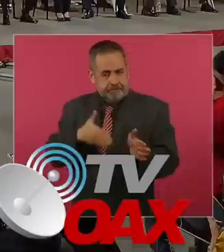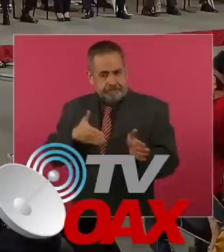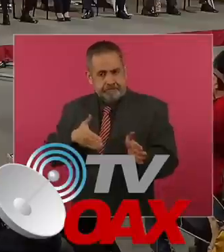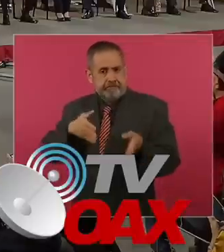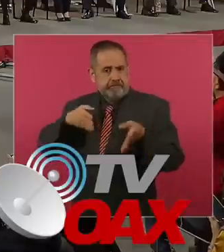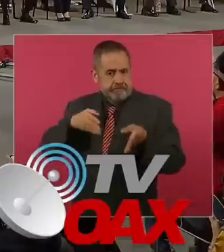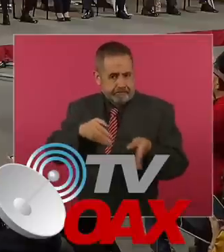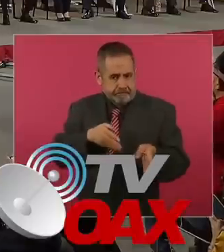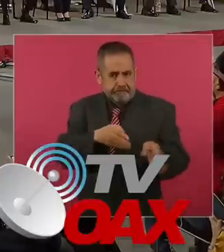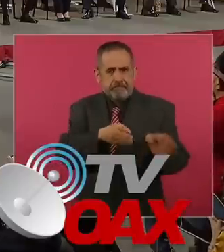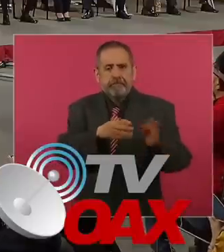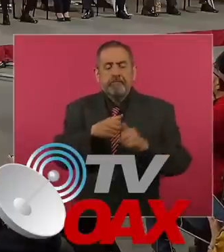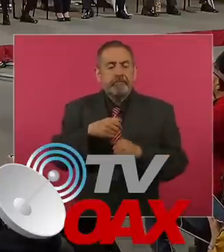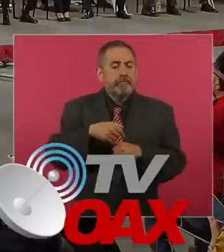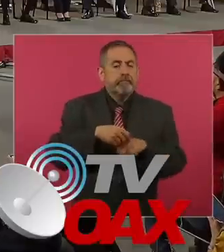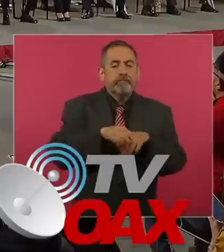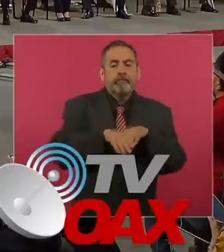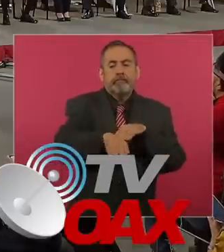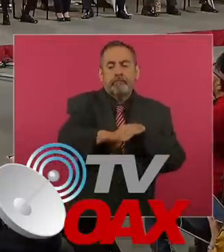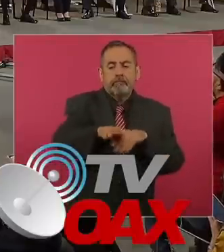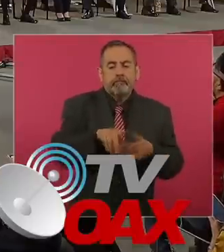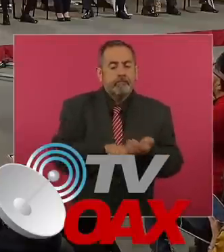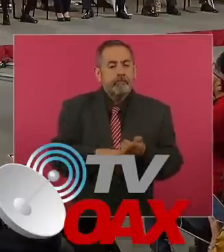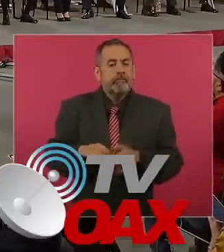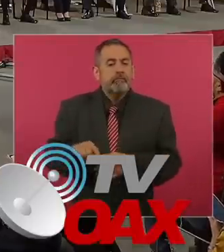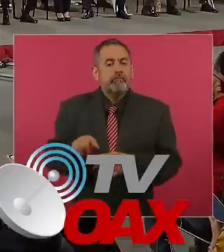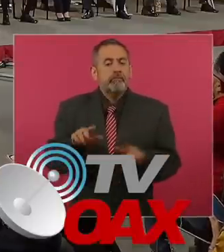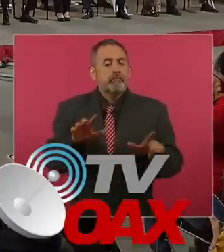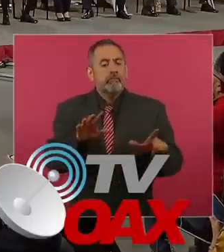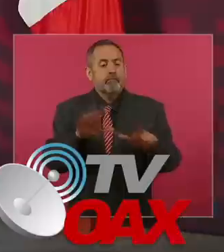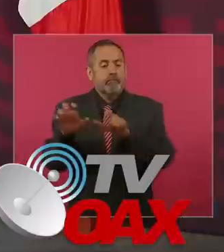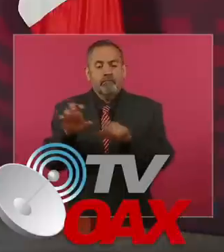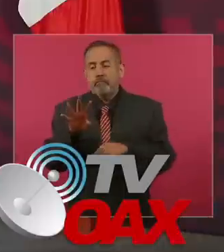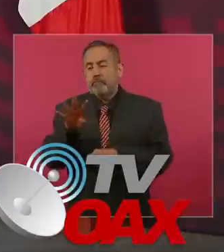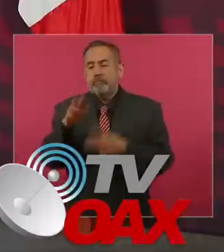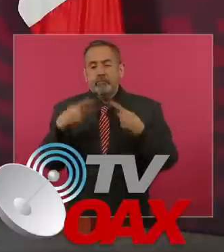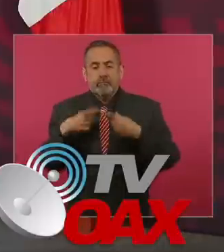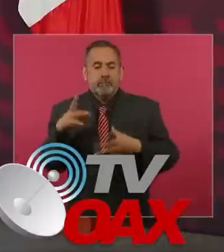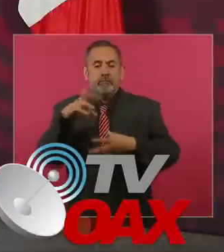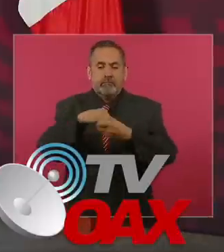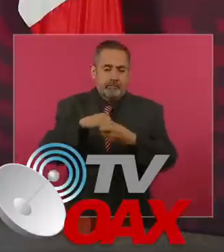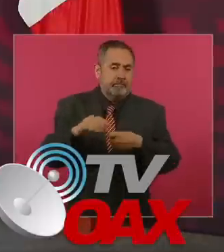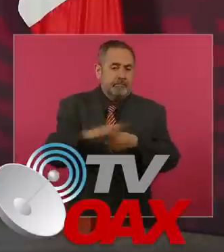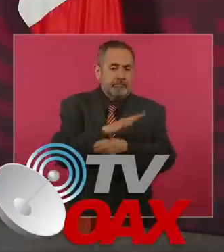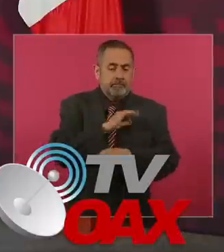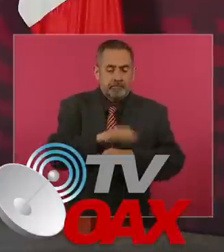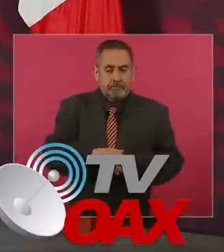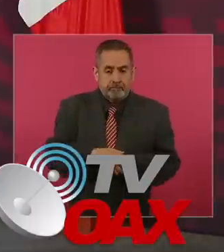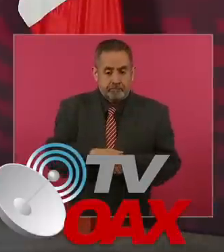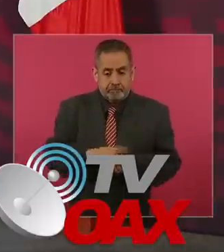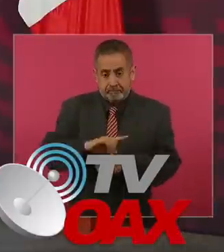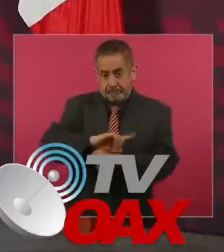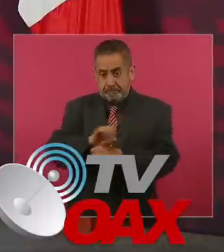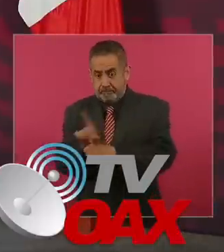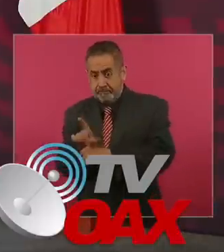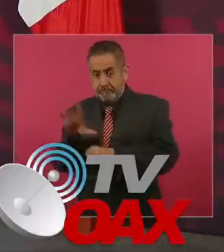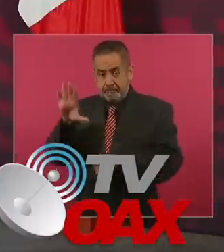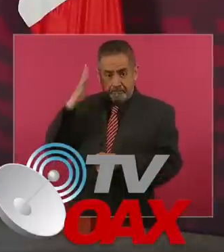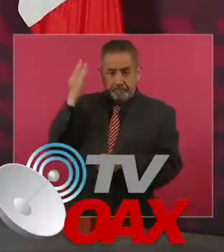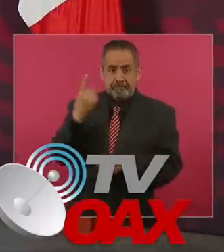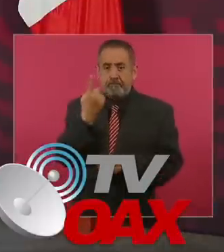tren tendrá una capacidad de 719 pasajeros. Una velocidad máxima de 160 kilómetros por